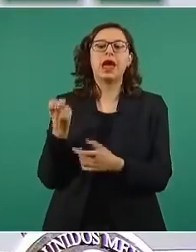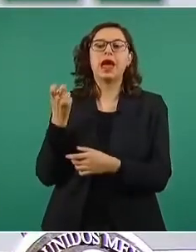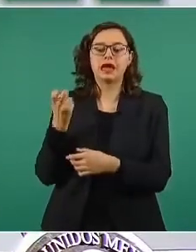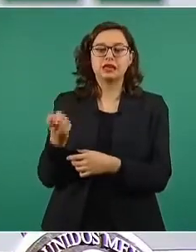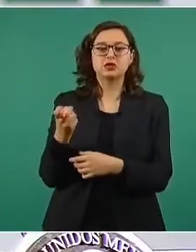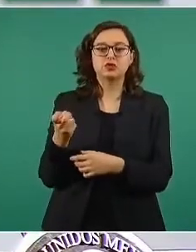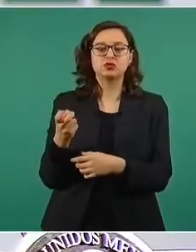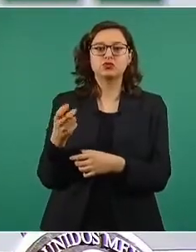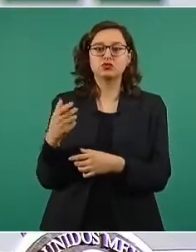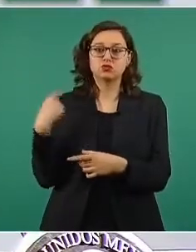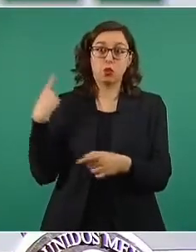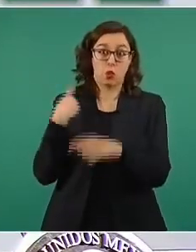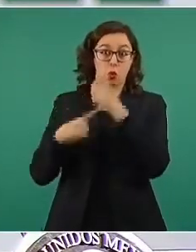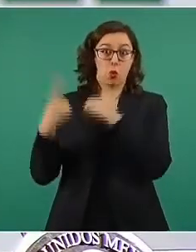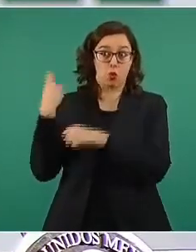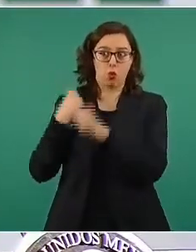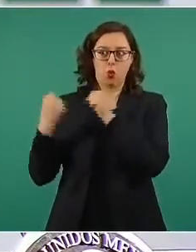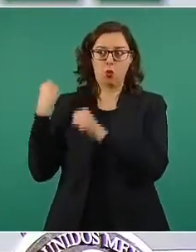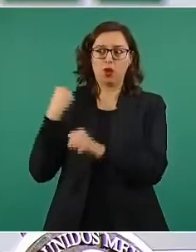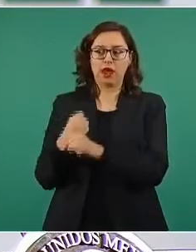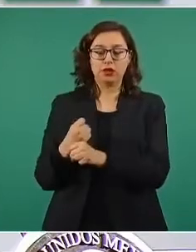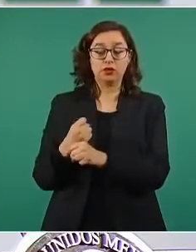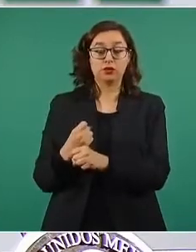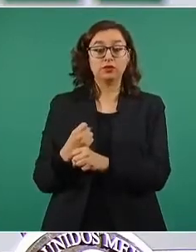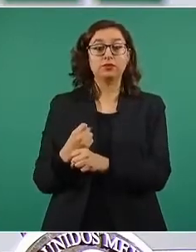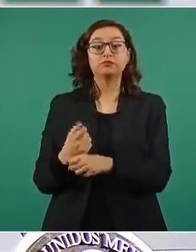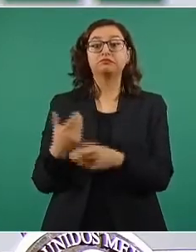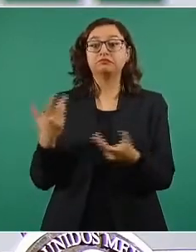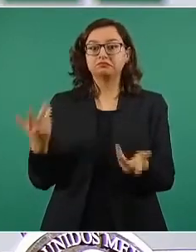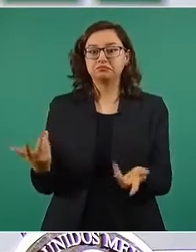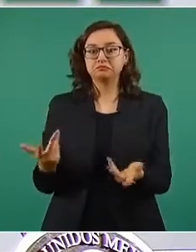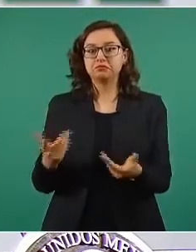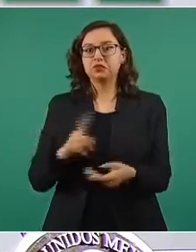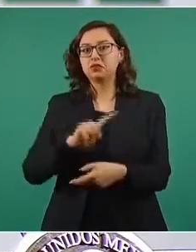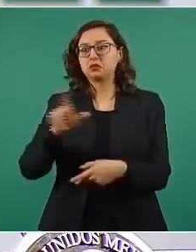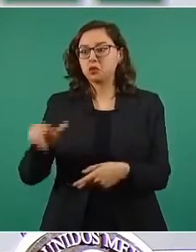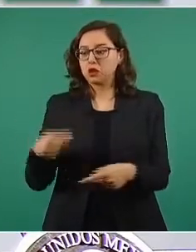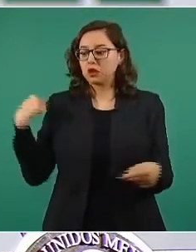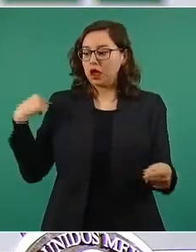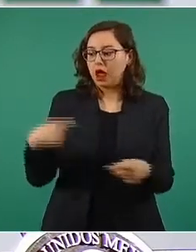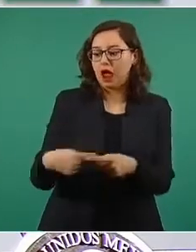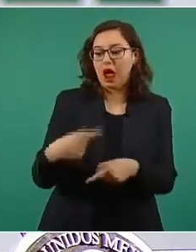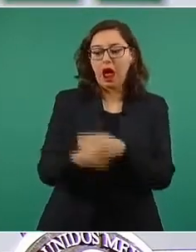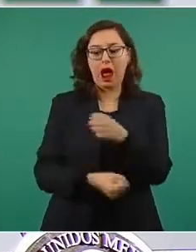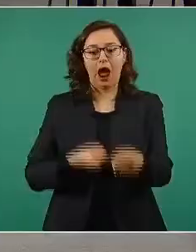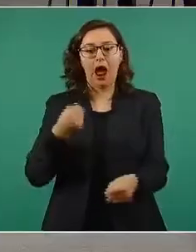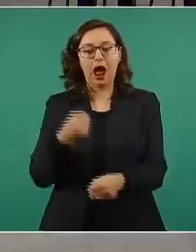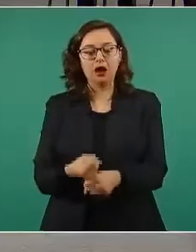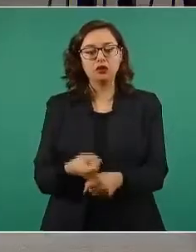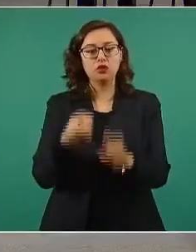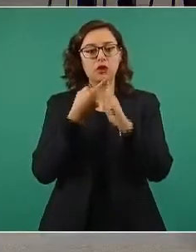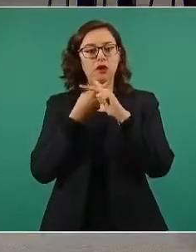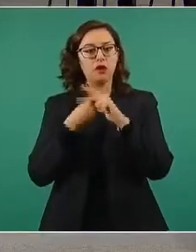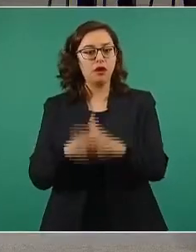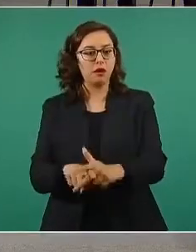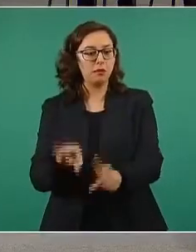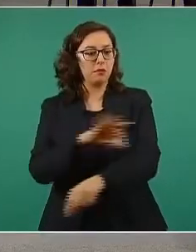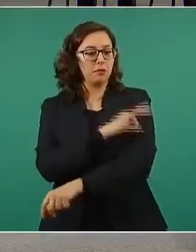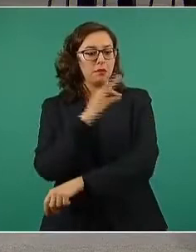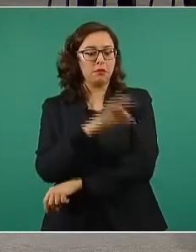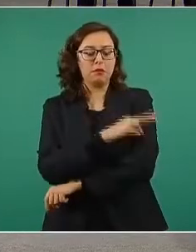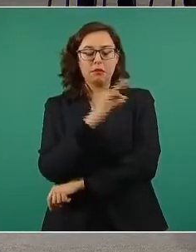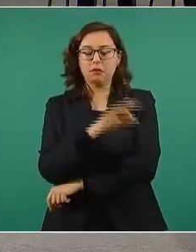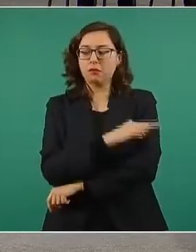Y con la vacunación, tal como se previó, tal como se estimó, ha habido una reducción muy sustancial de la